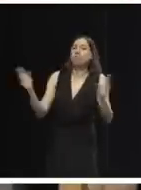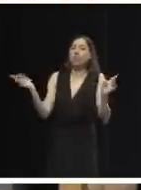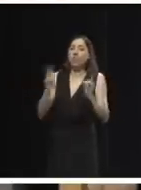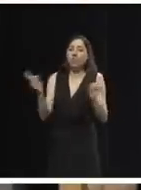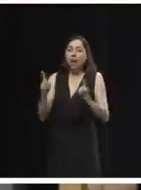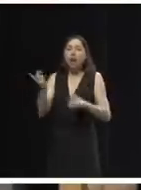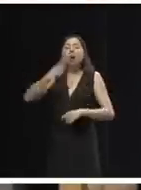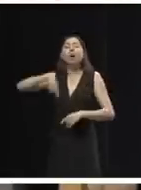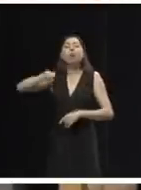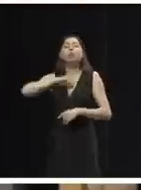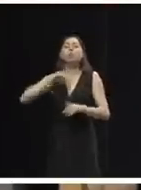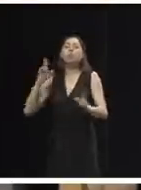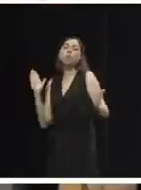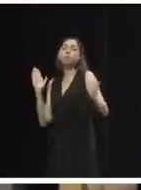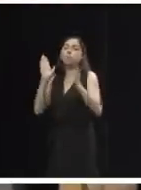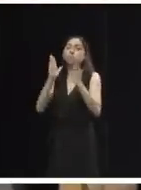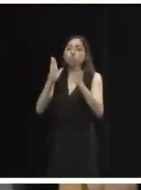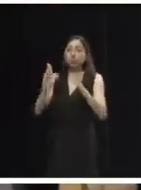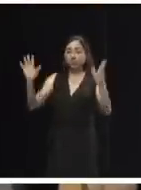plantar cara.